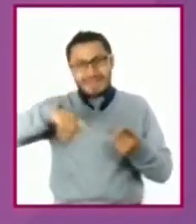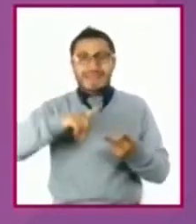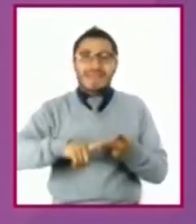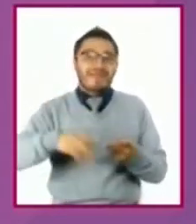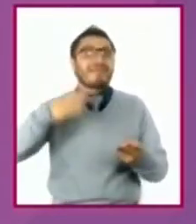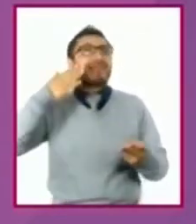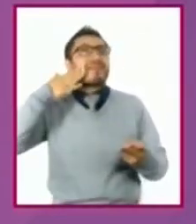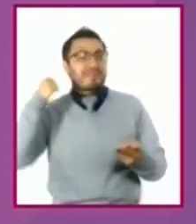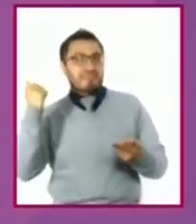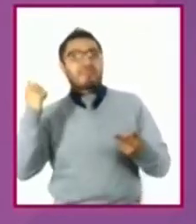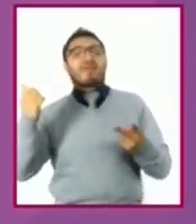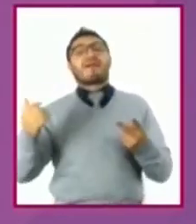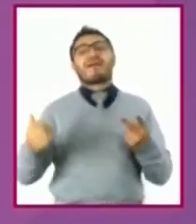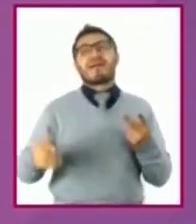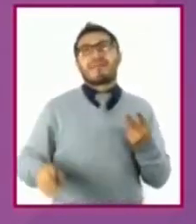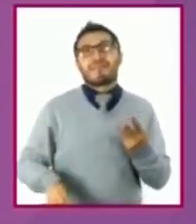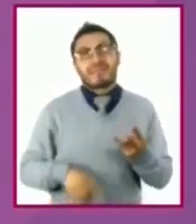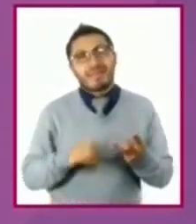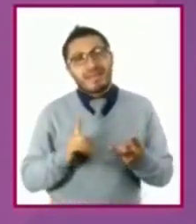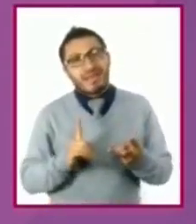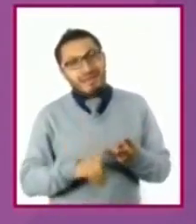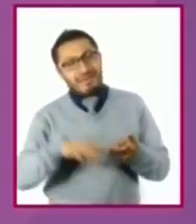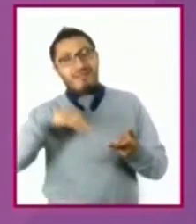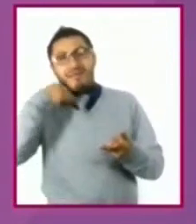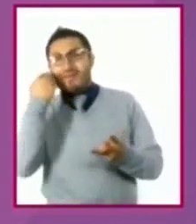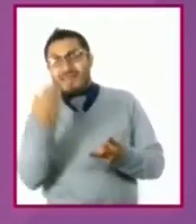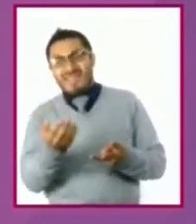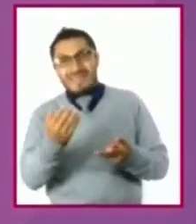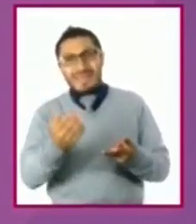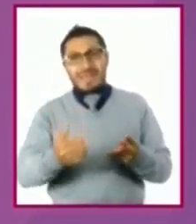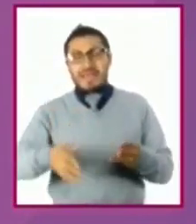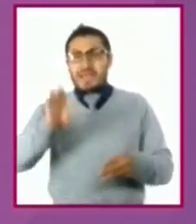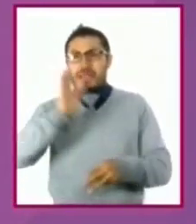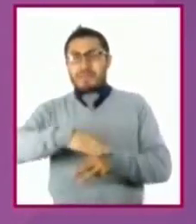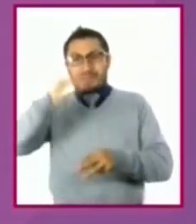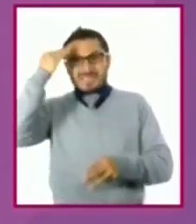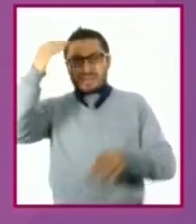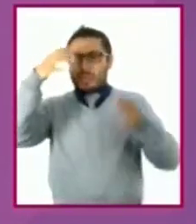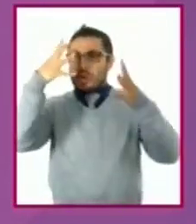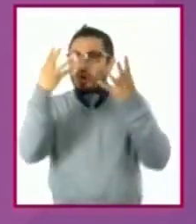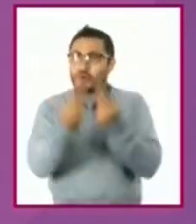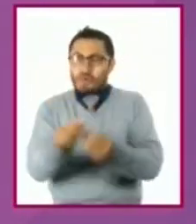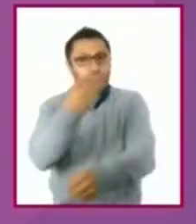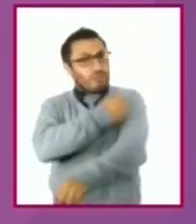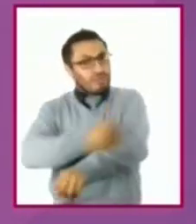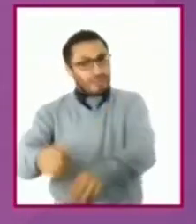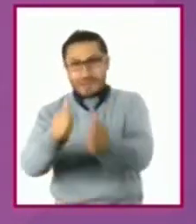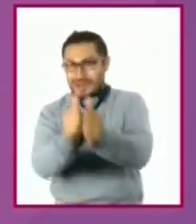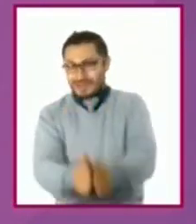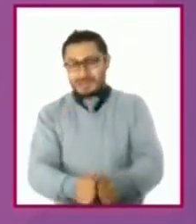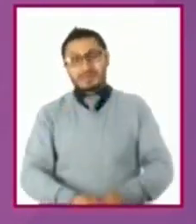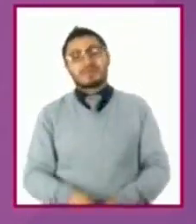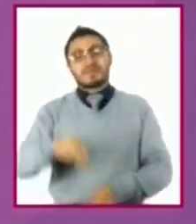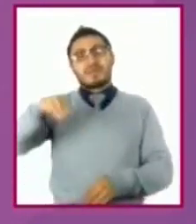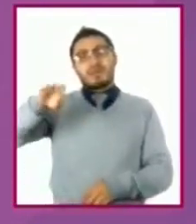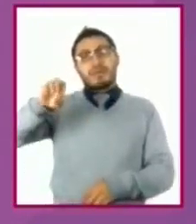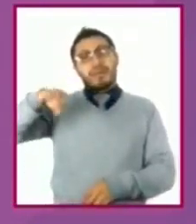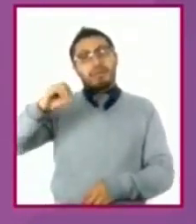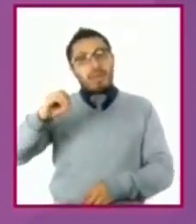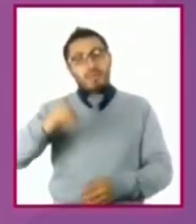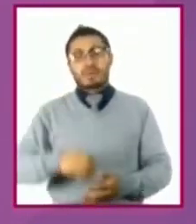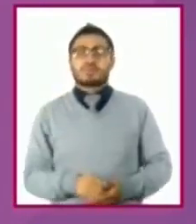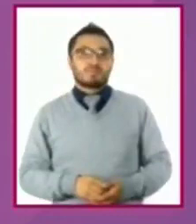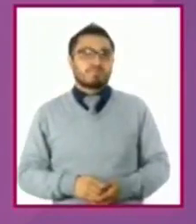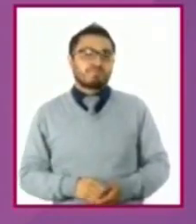amable y quiere quedarse el mayor tiempo posible con su familia. Memo.